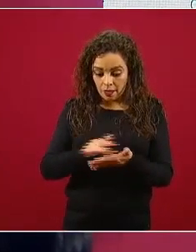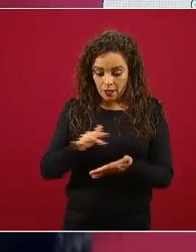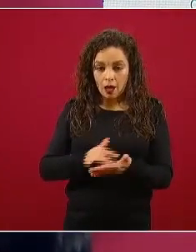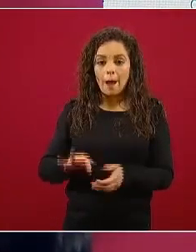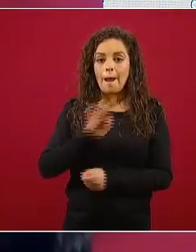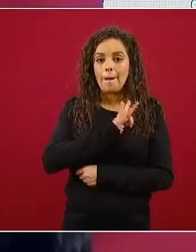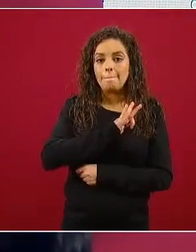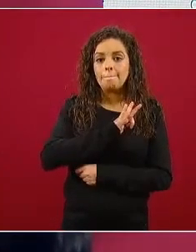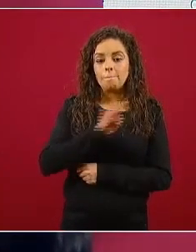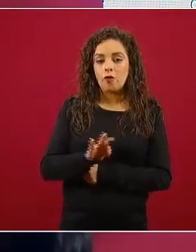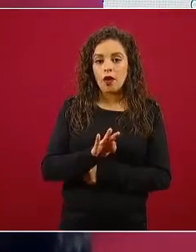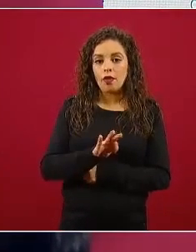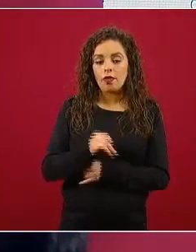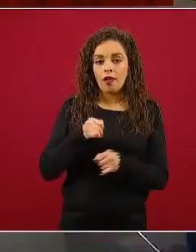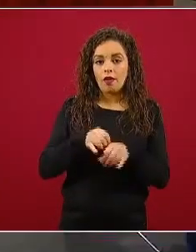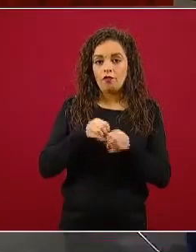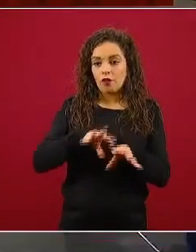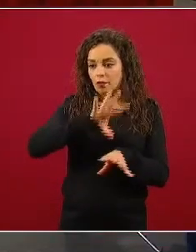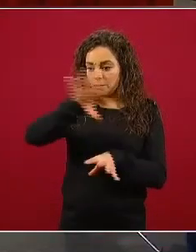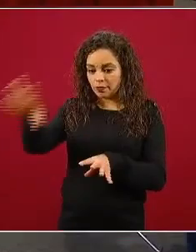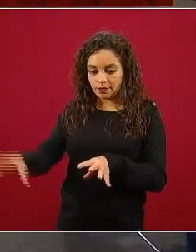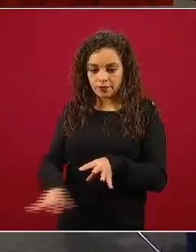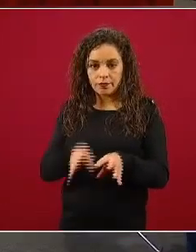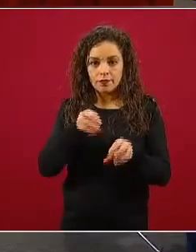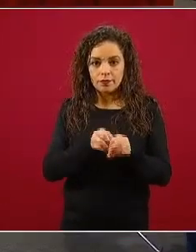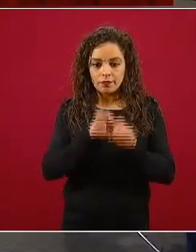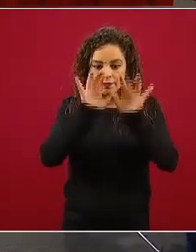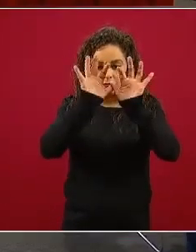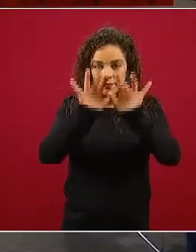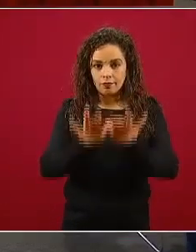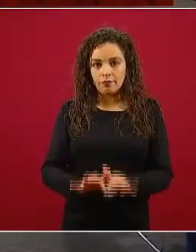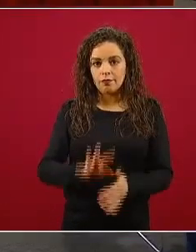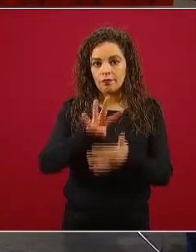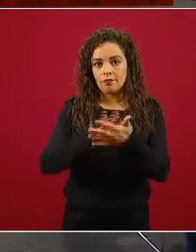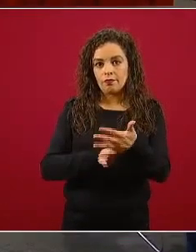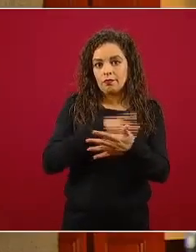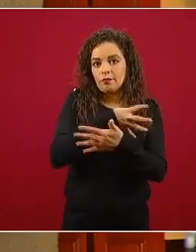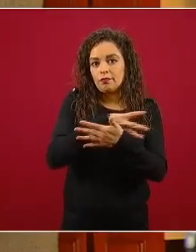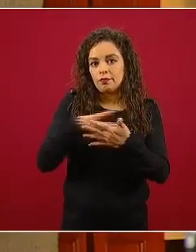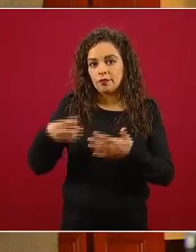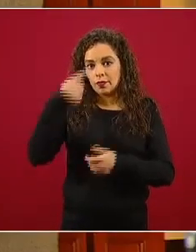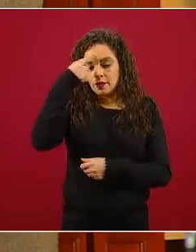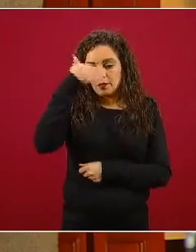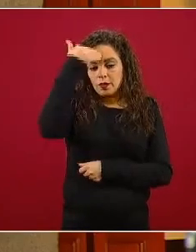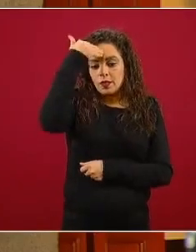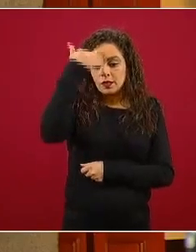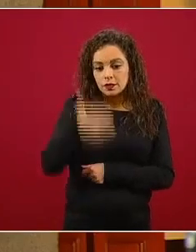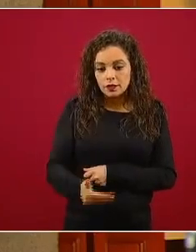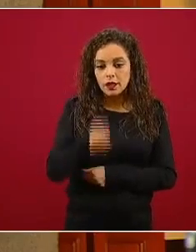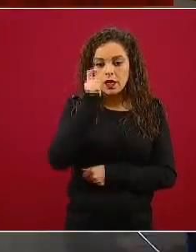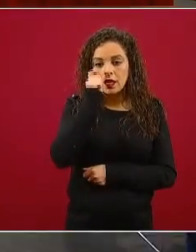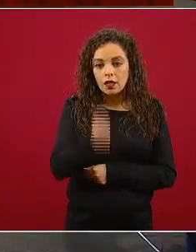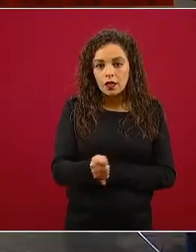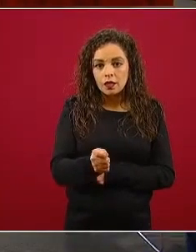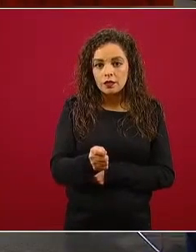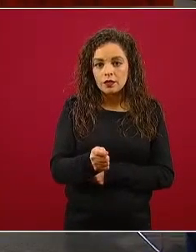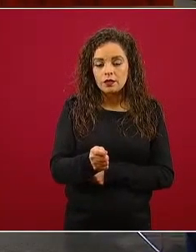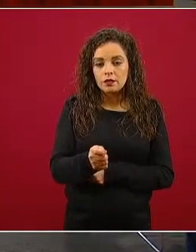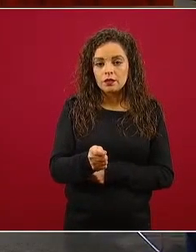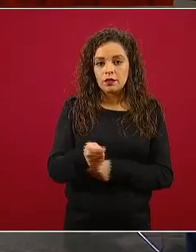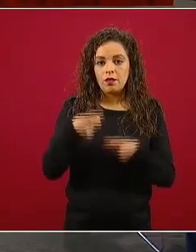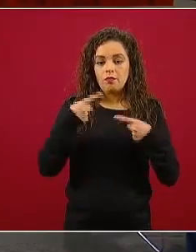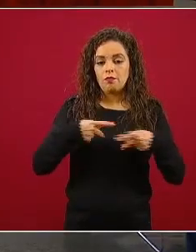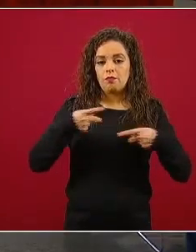incorporar las estadísticas de mortalidad que no son factibles de tener en forma de tiempo